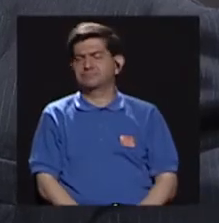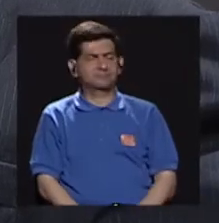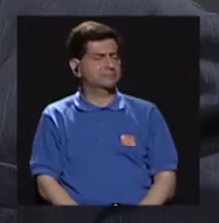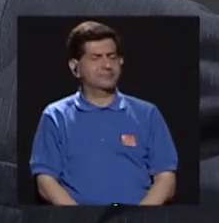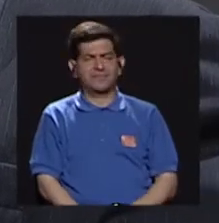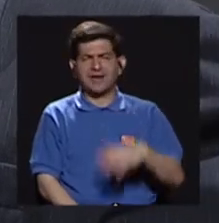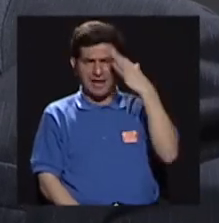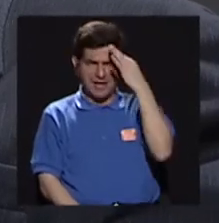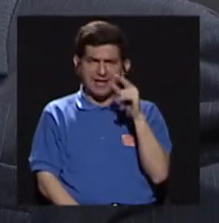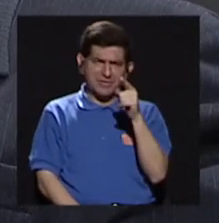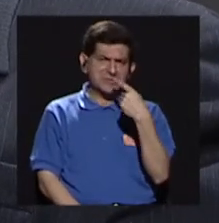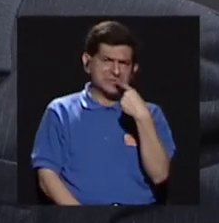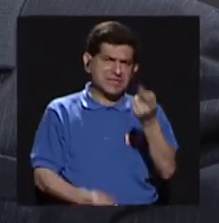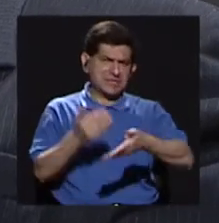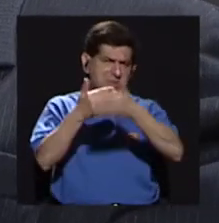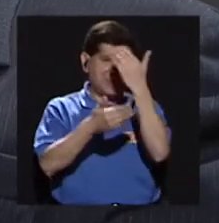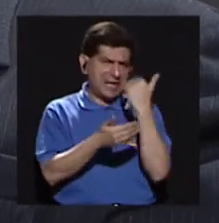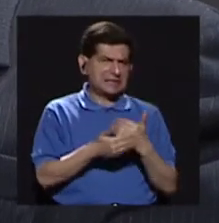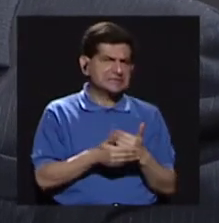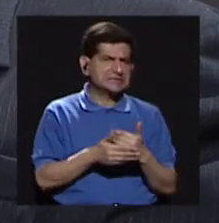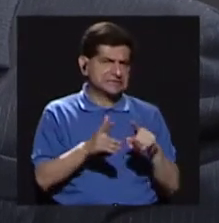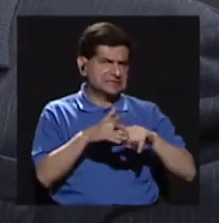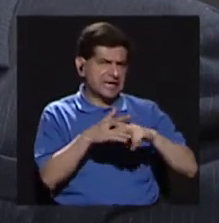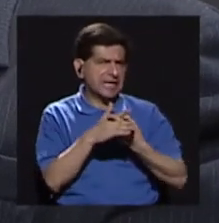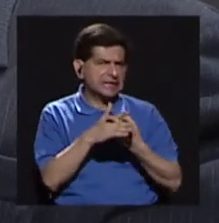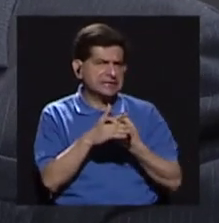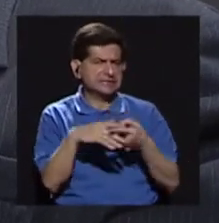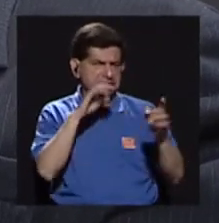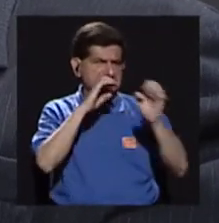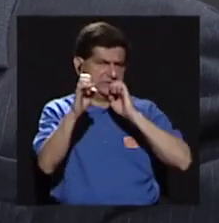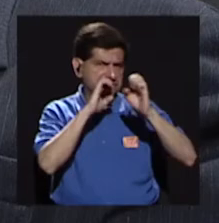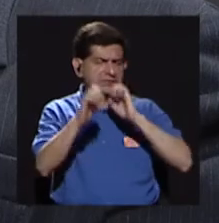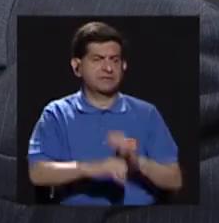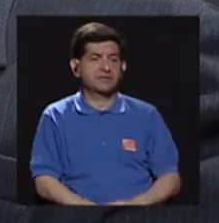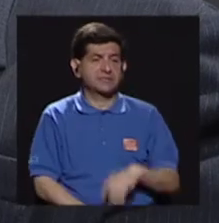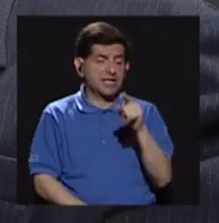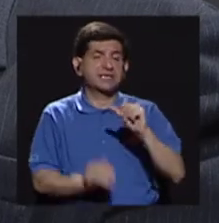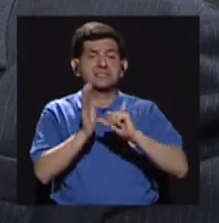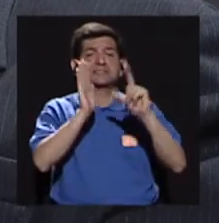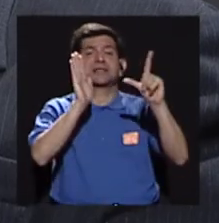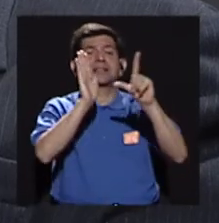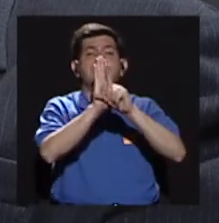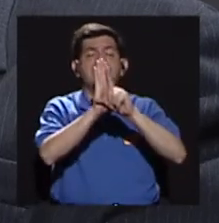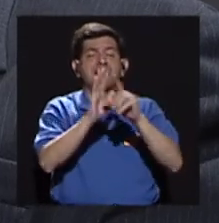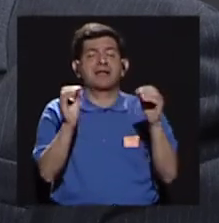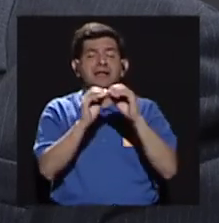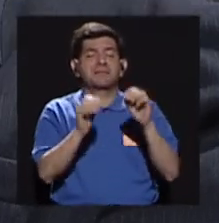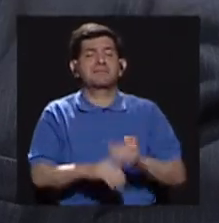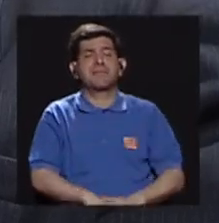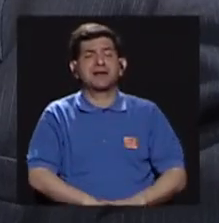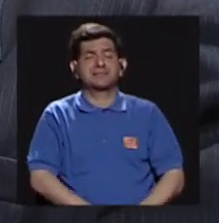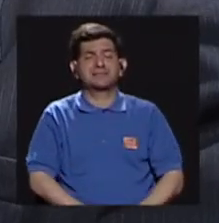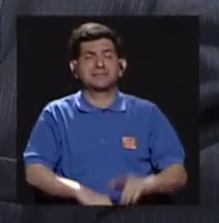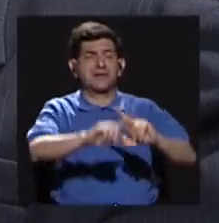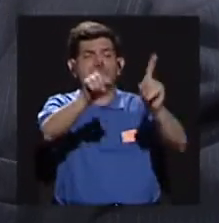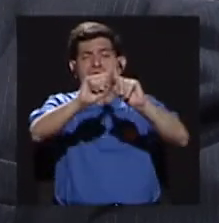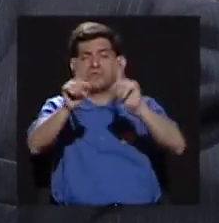que fue usted que dijo al principio de esta entrevista que este era la asamblea legislativa más fragmentada